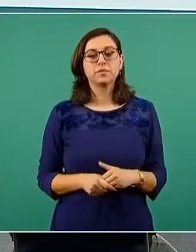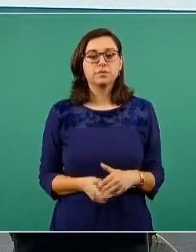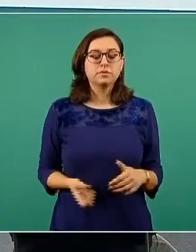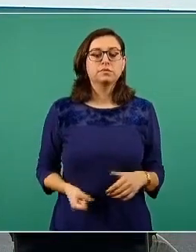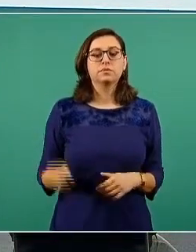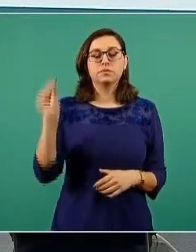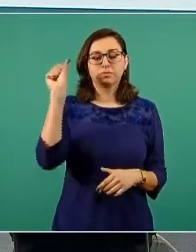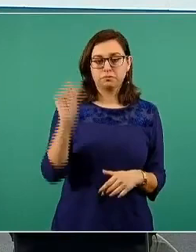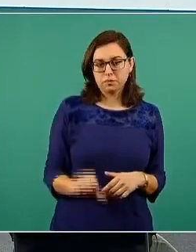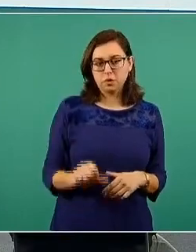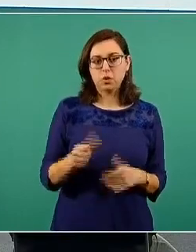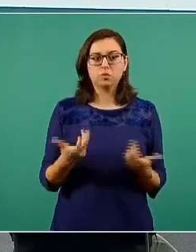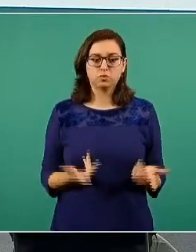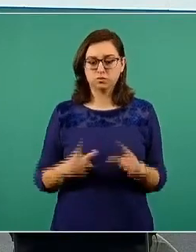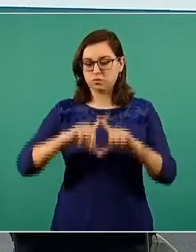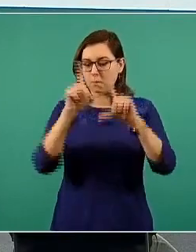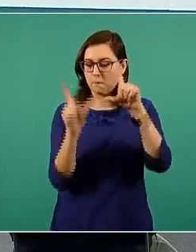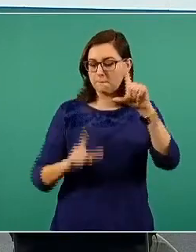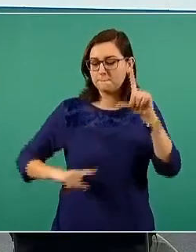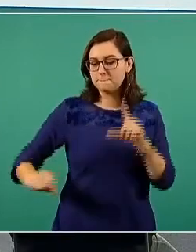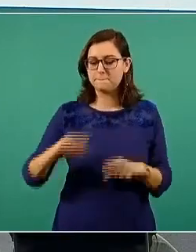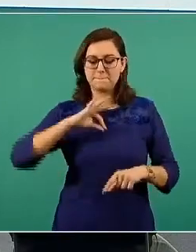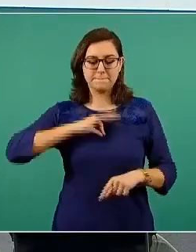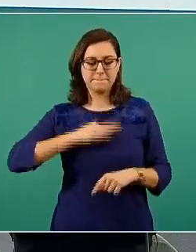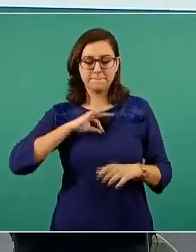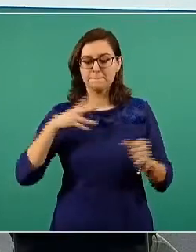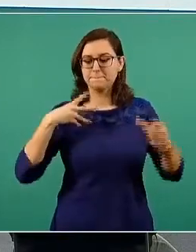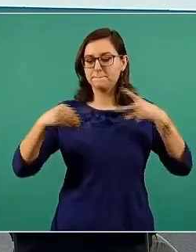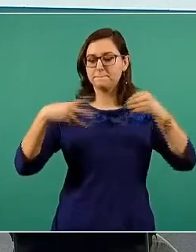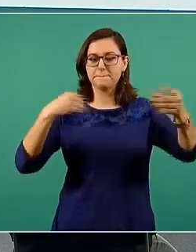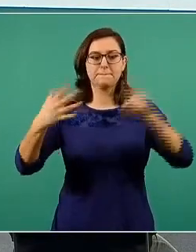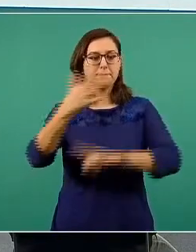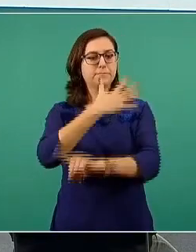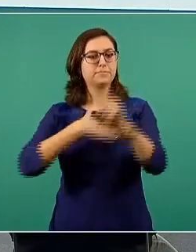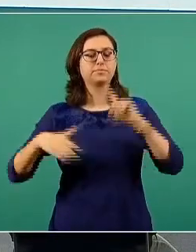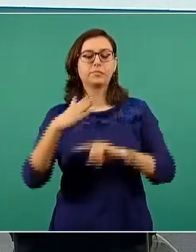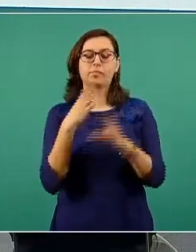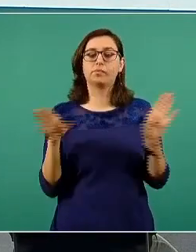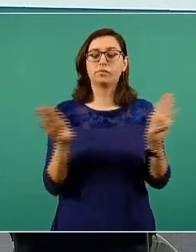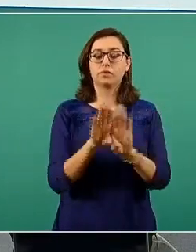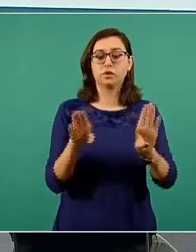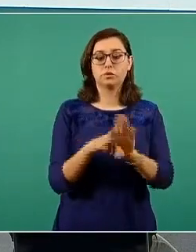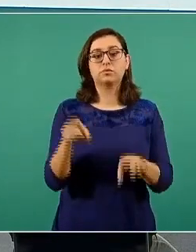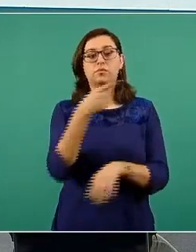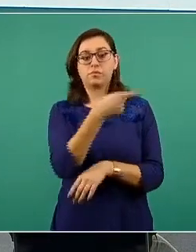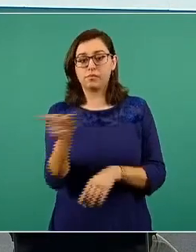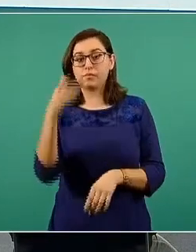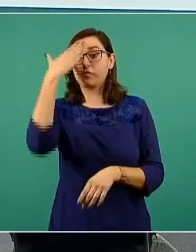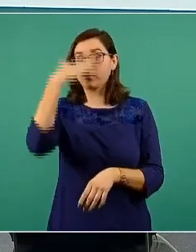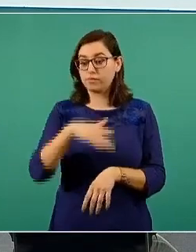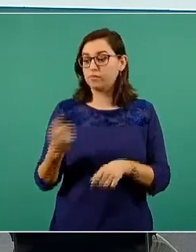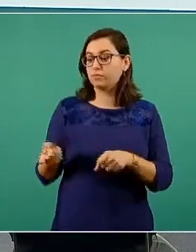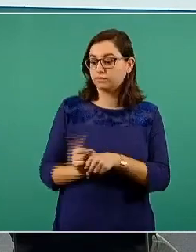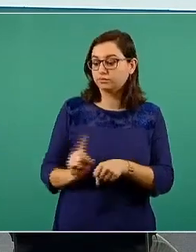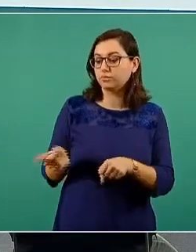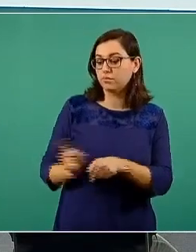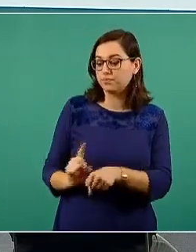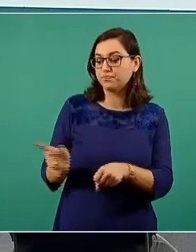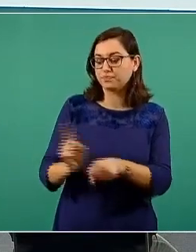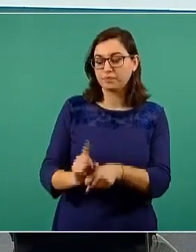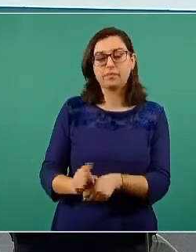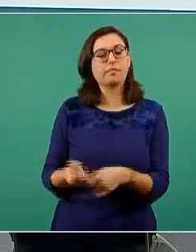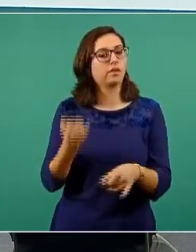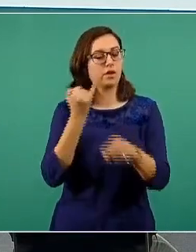la estadística del comportamiento epidémico de la COVID-19 en México. Como ustedes ya conocen, todos los días nos abocamos a la